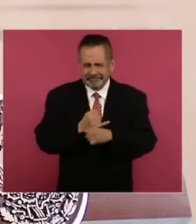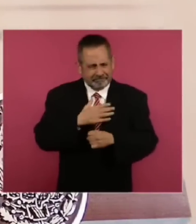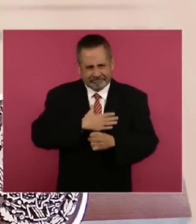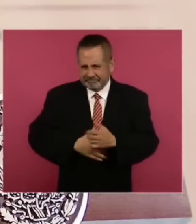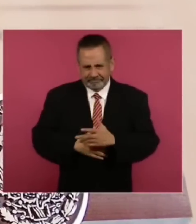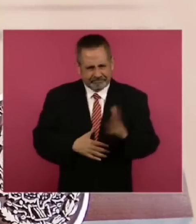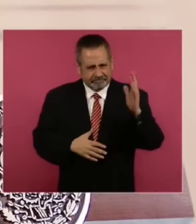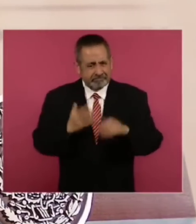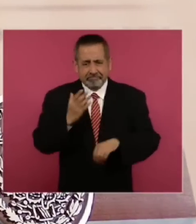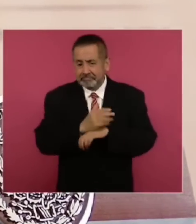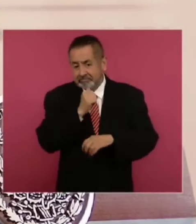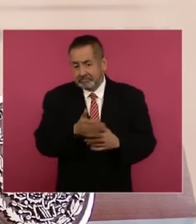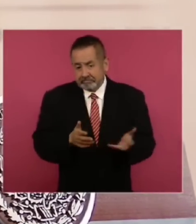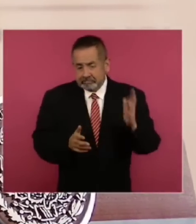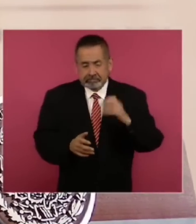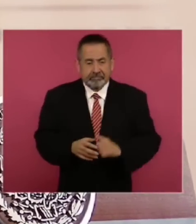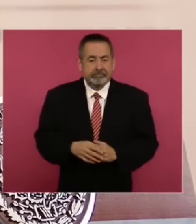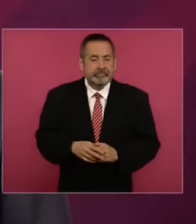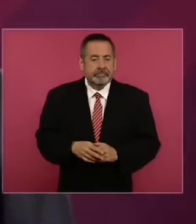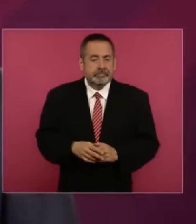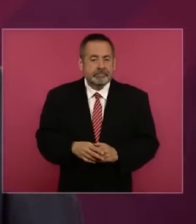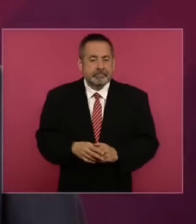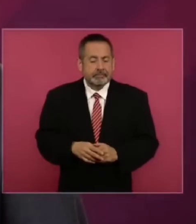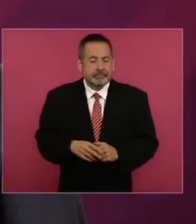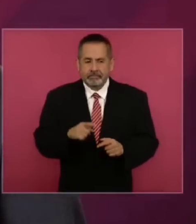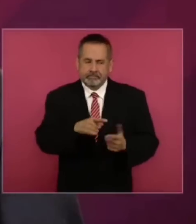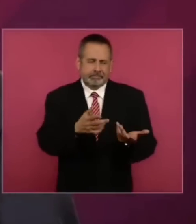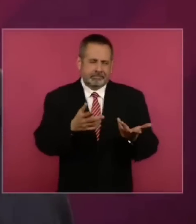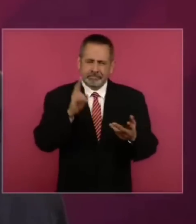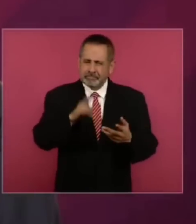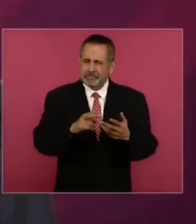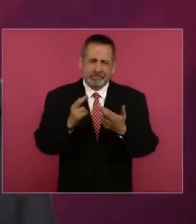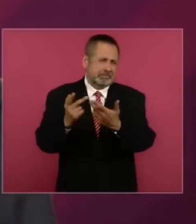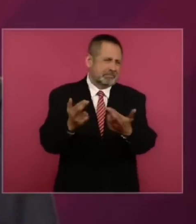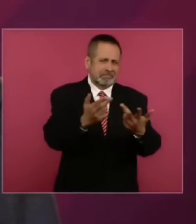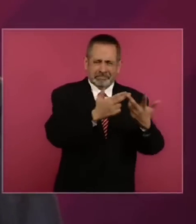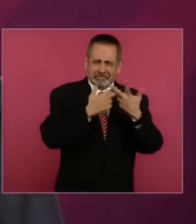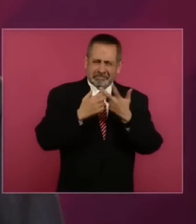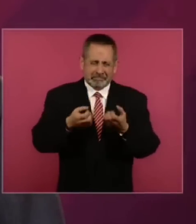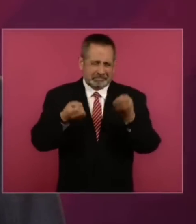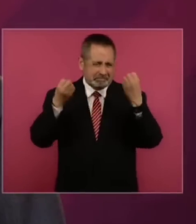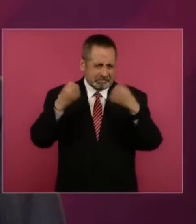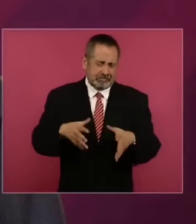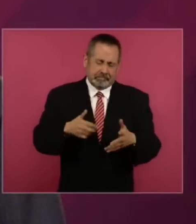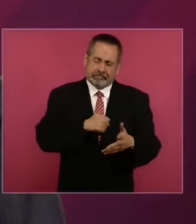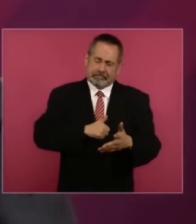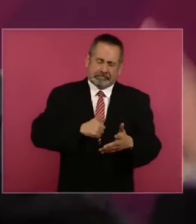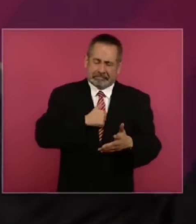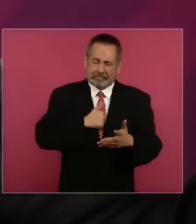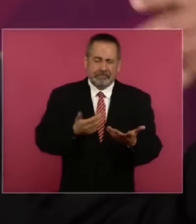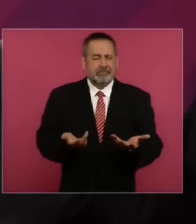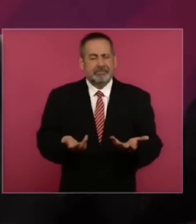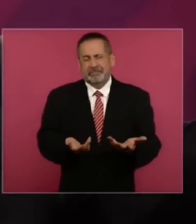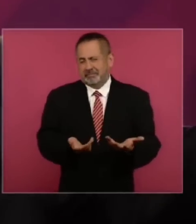impune cuando se trata de una desgracia como esta